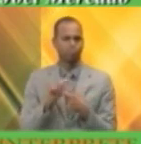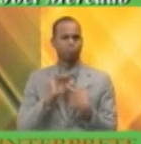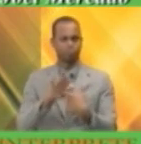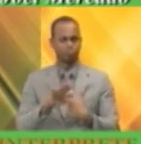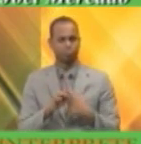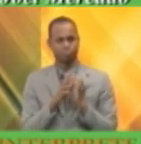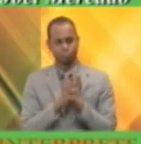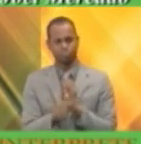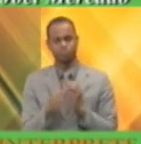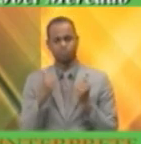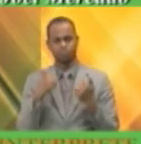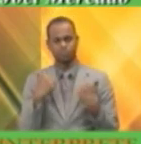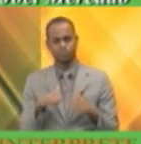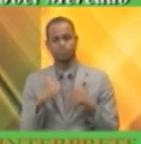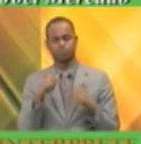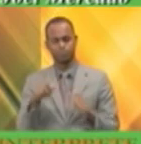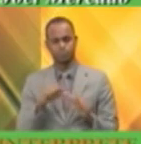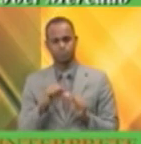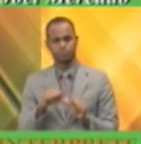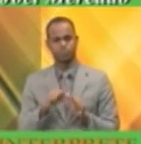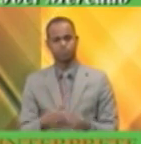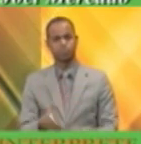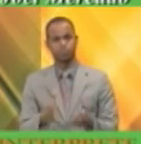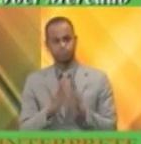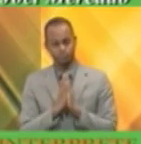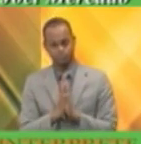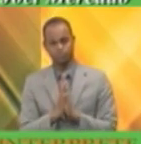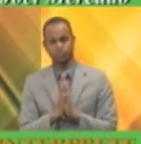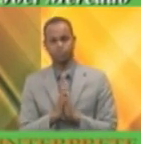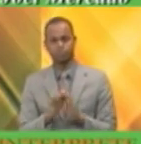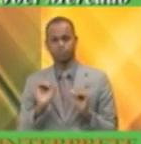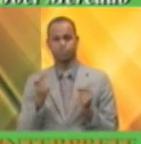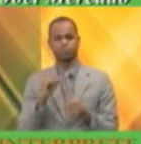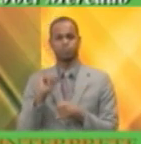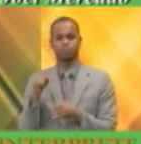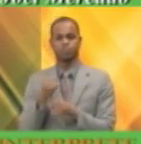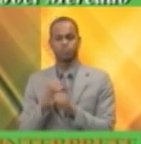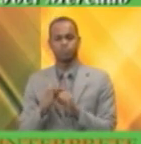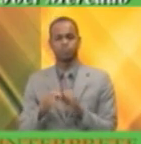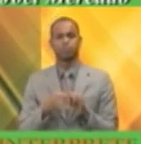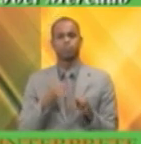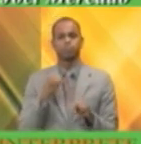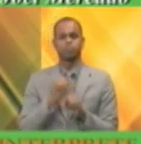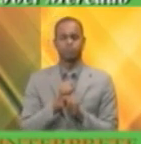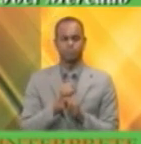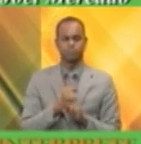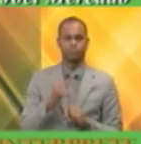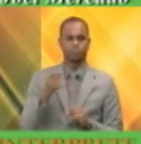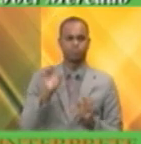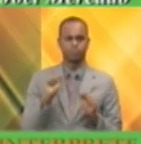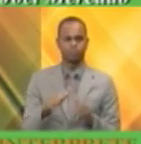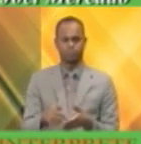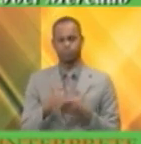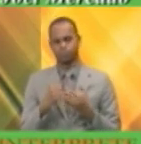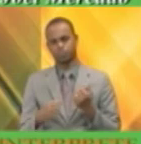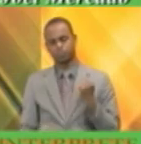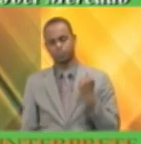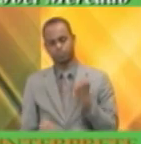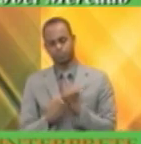hacer. Y le pedimos a todas las instituciones que nos puedan ayudar en ese